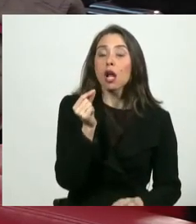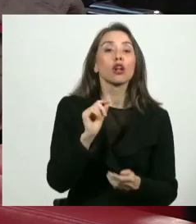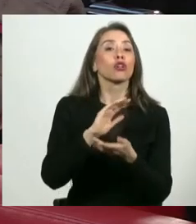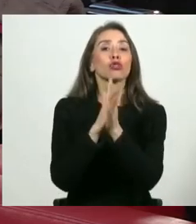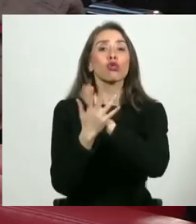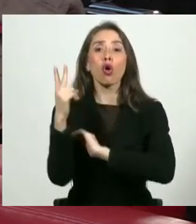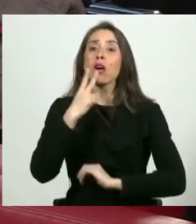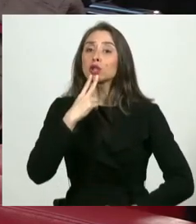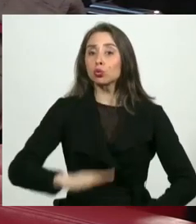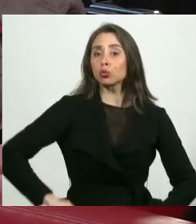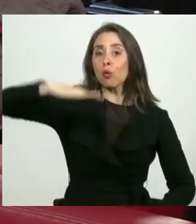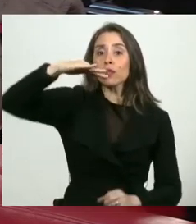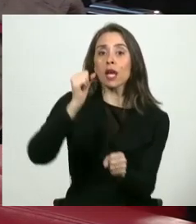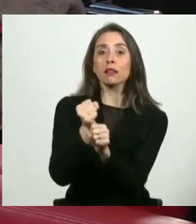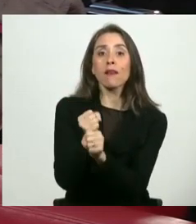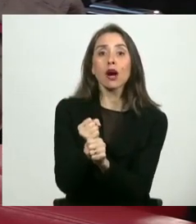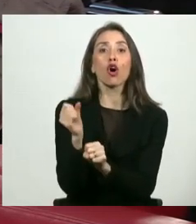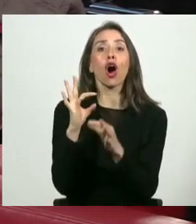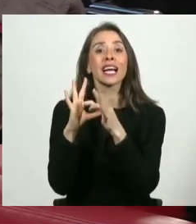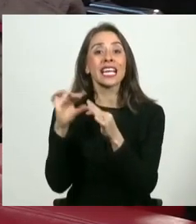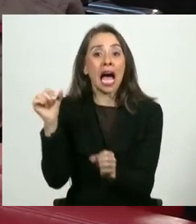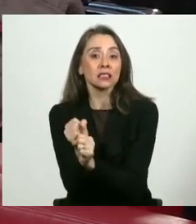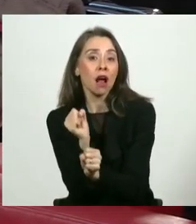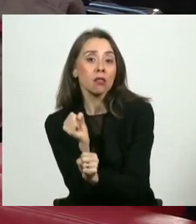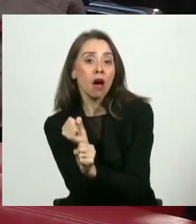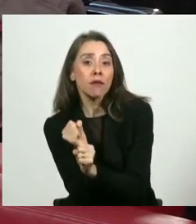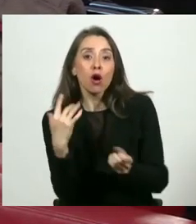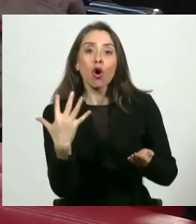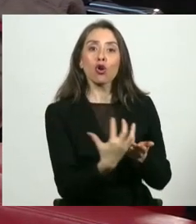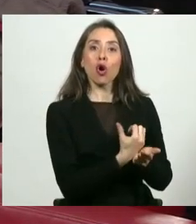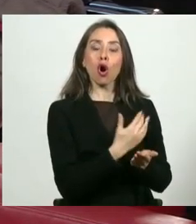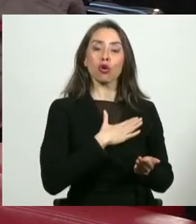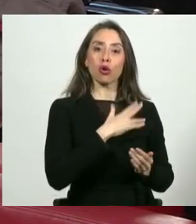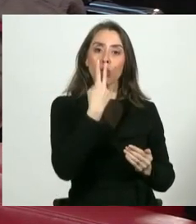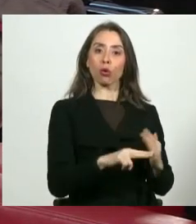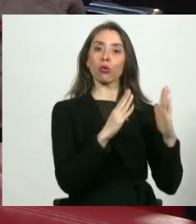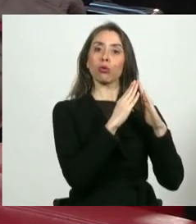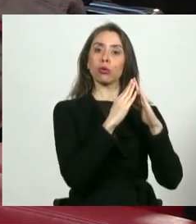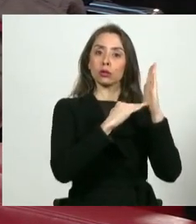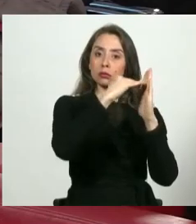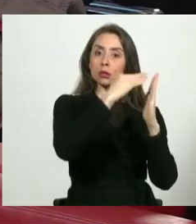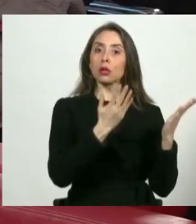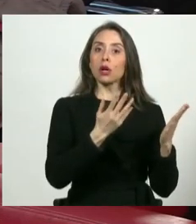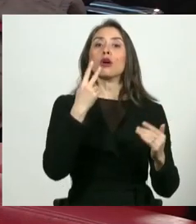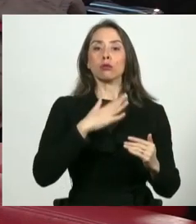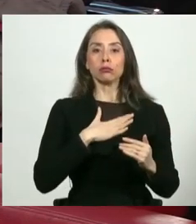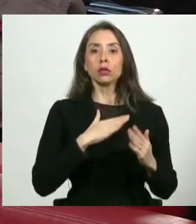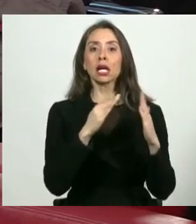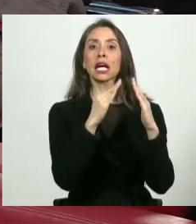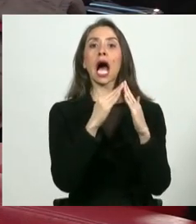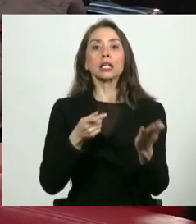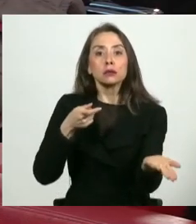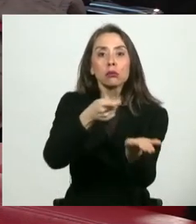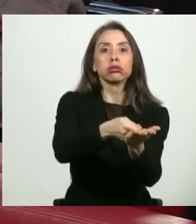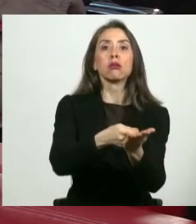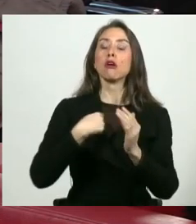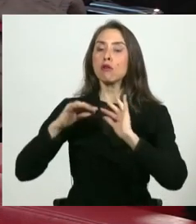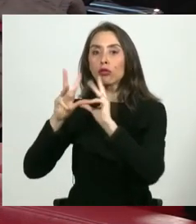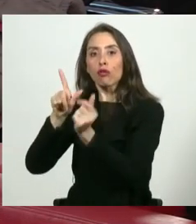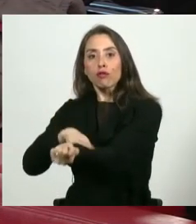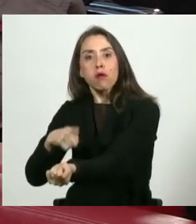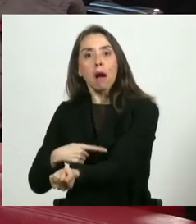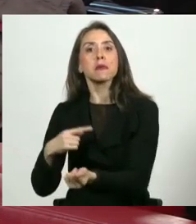su vida y gracias a eso han logrado tener su propiedad, han logrado tener su casa, han logrado tener una